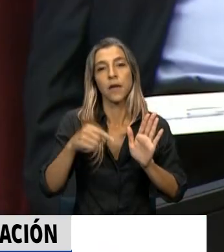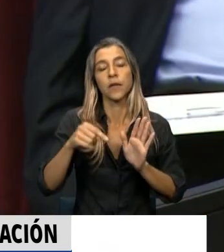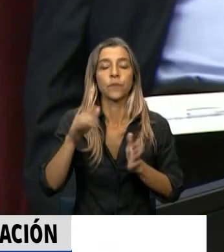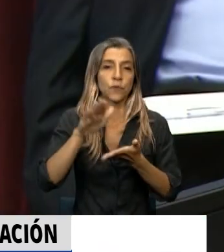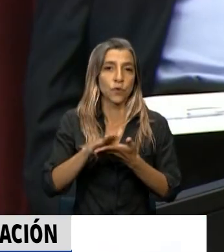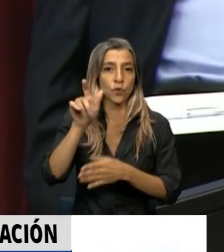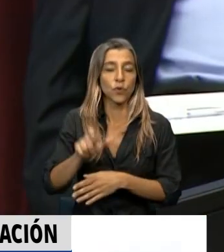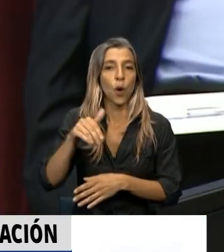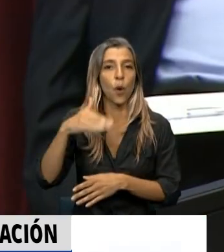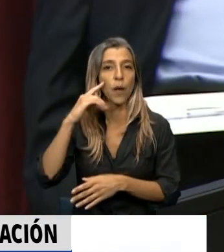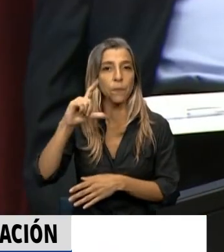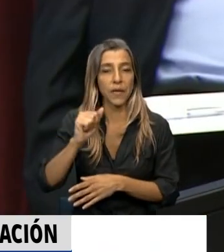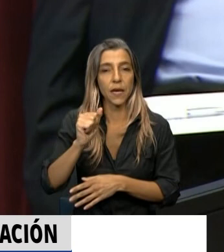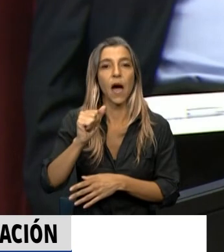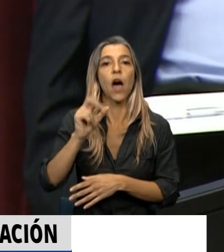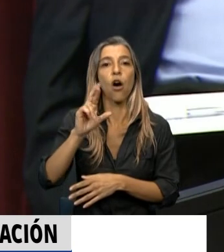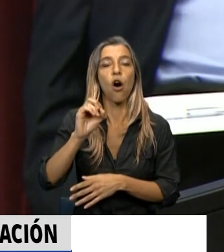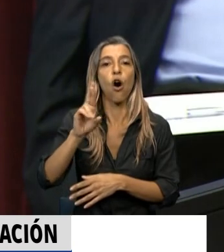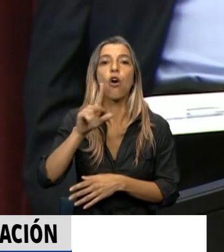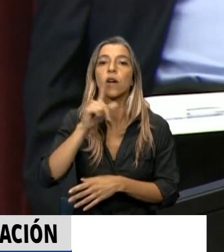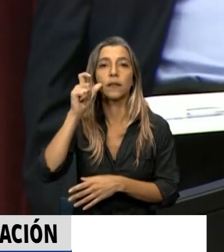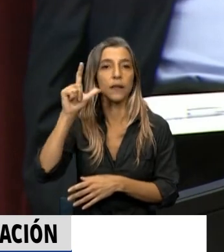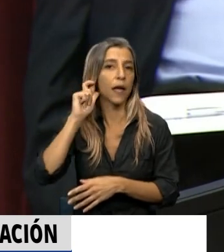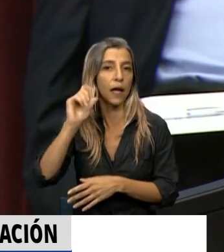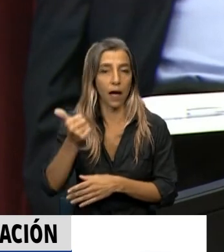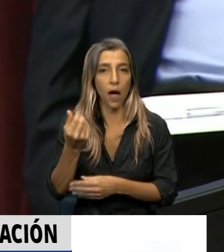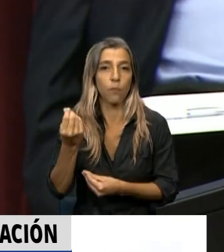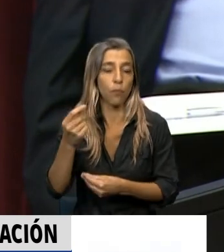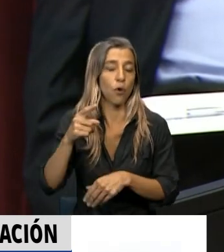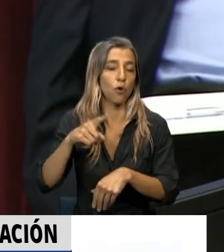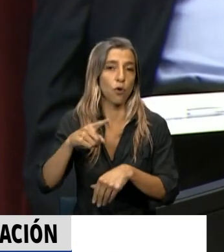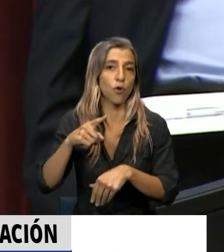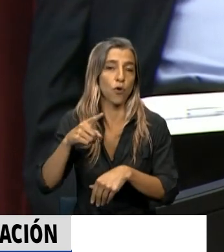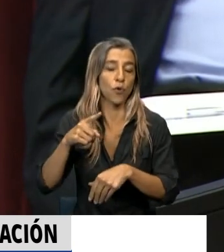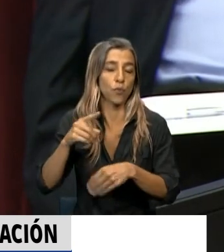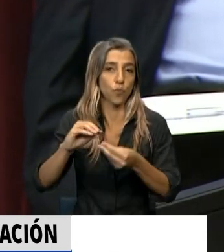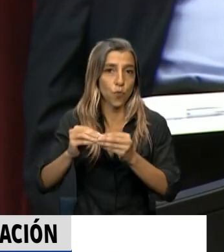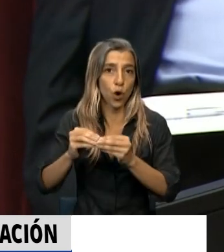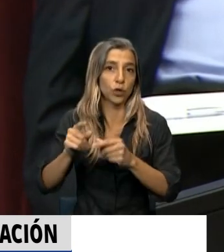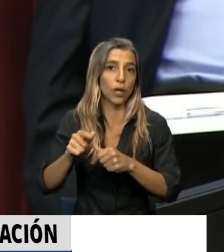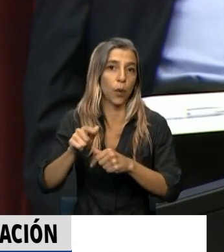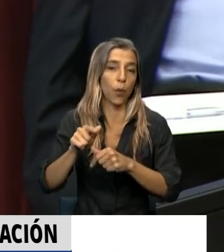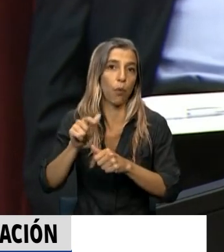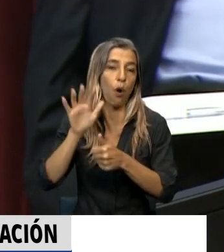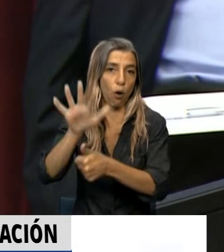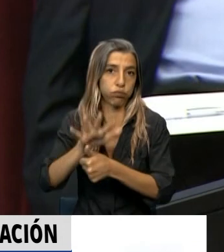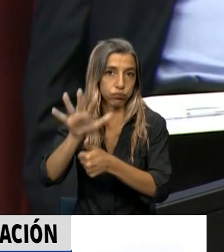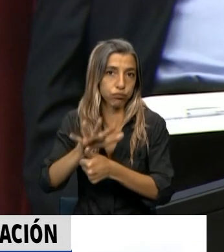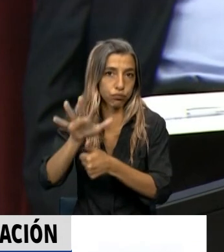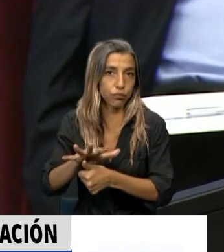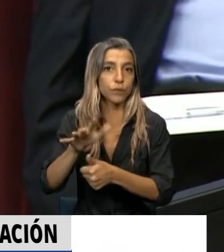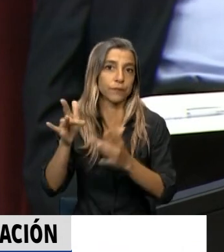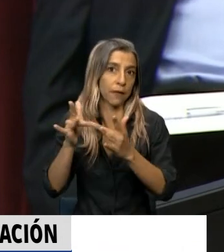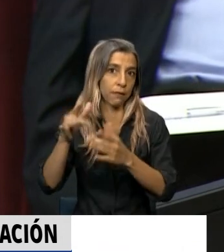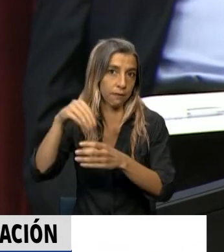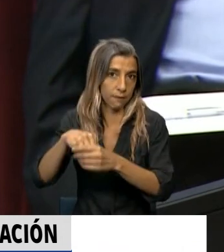Ortega, la nena que murió en Bahía Blanca, víctima de grooming. Y quiero agradecerle enormemente a la gente